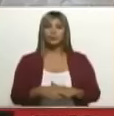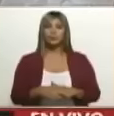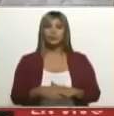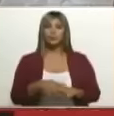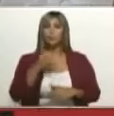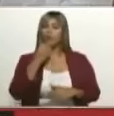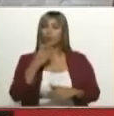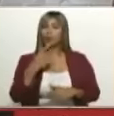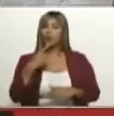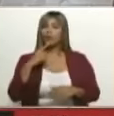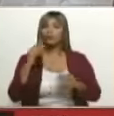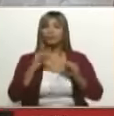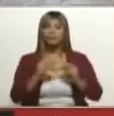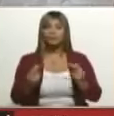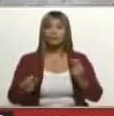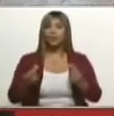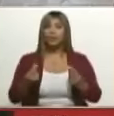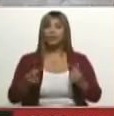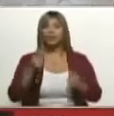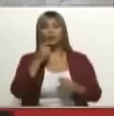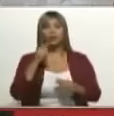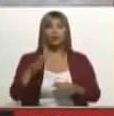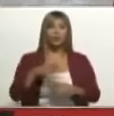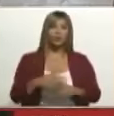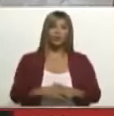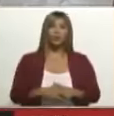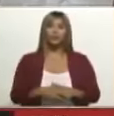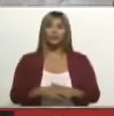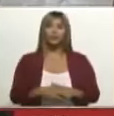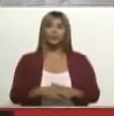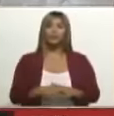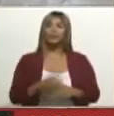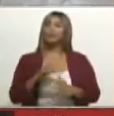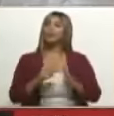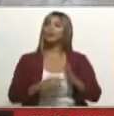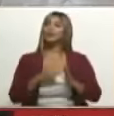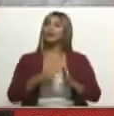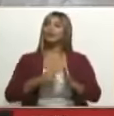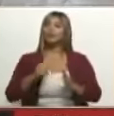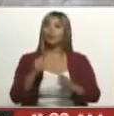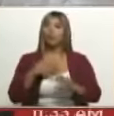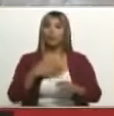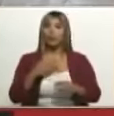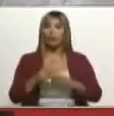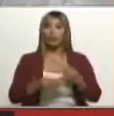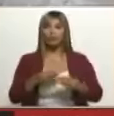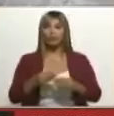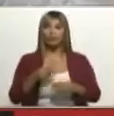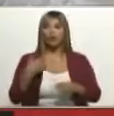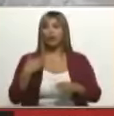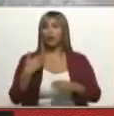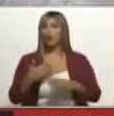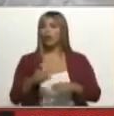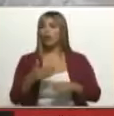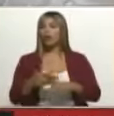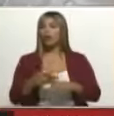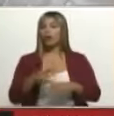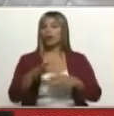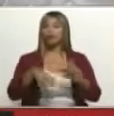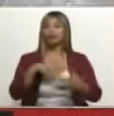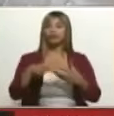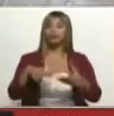Bueno, para la alerta popular, para que los órganos de seguridad ciudadana puedan actuar ante cualquier alteración del